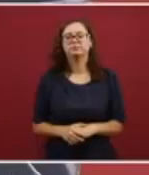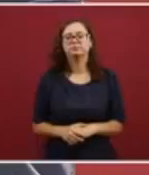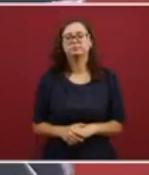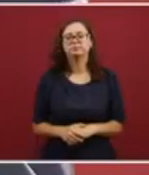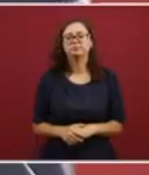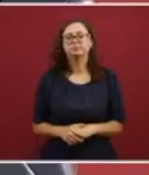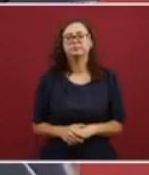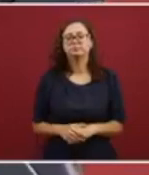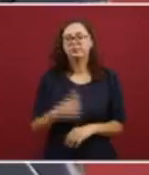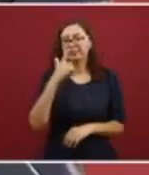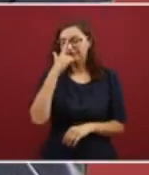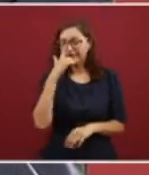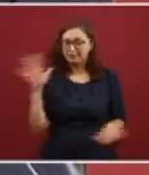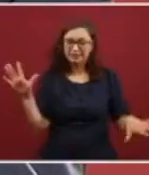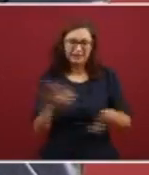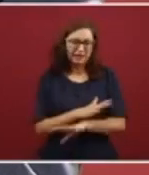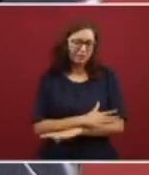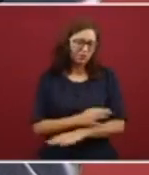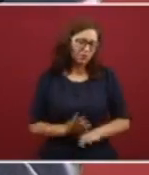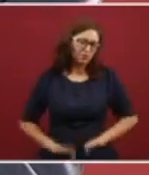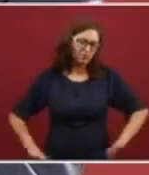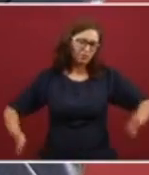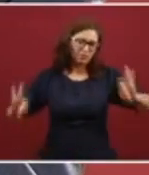que ese es un cambio importantísimo,